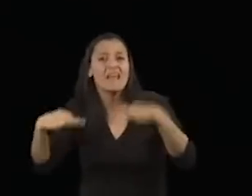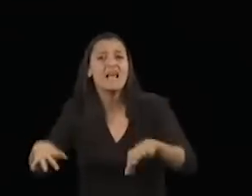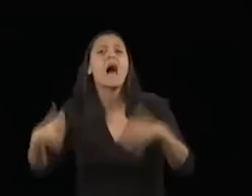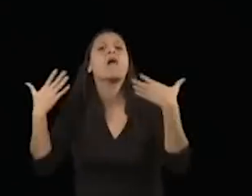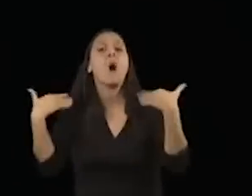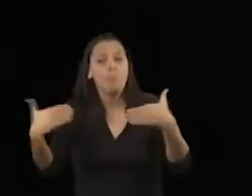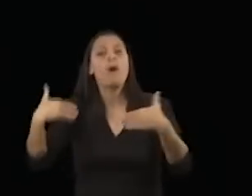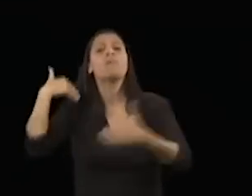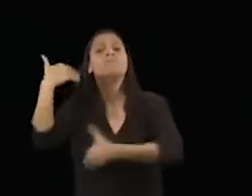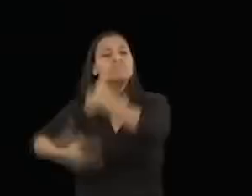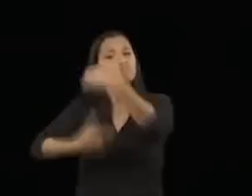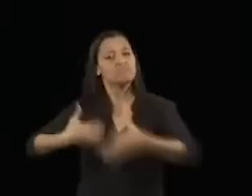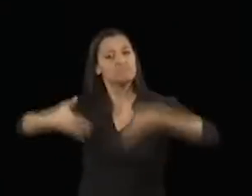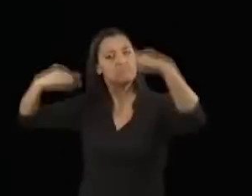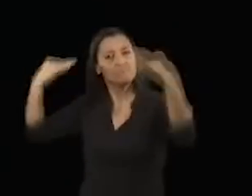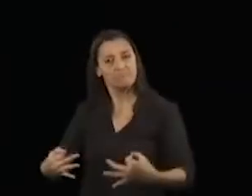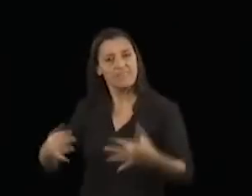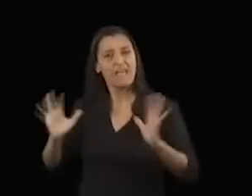con dignidad.